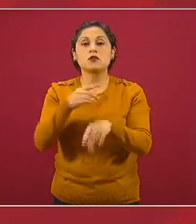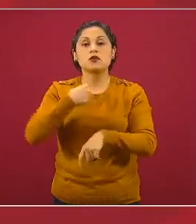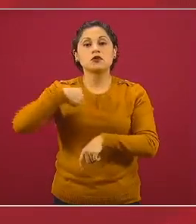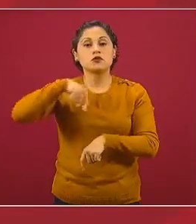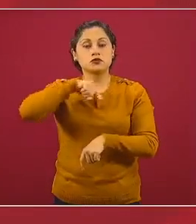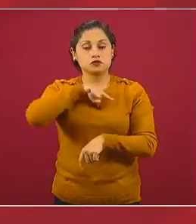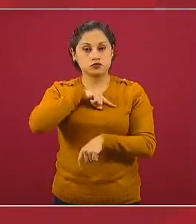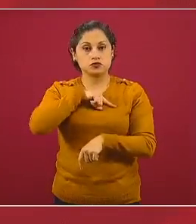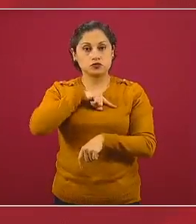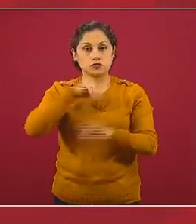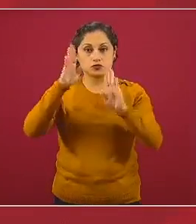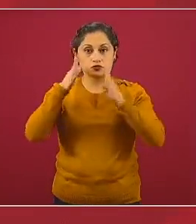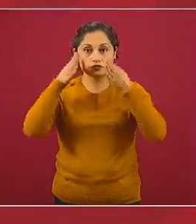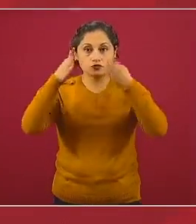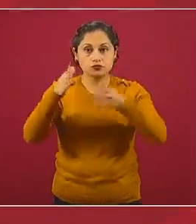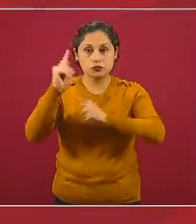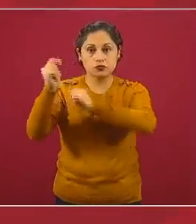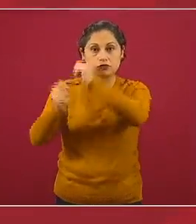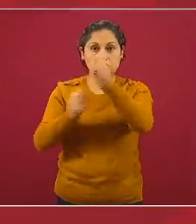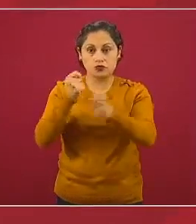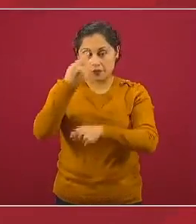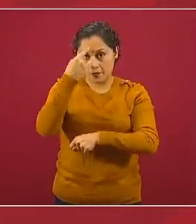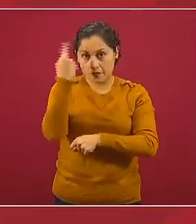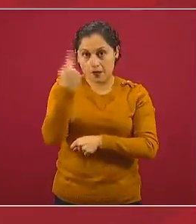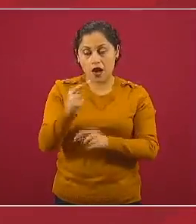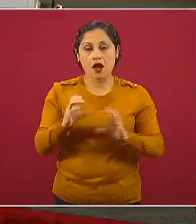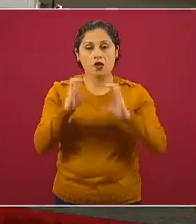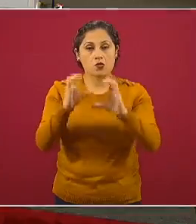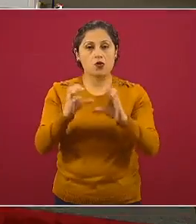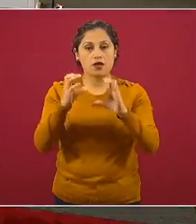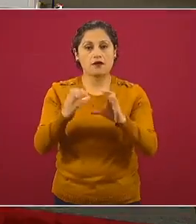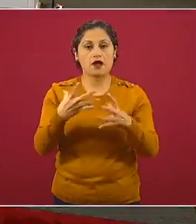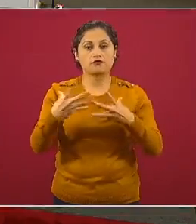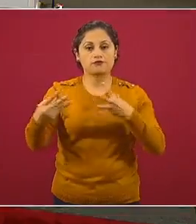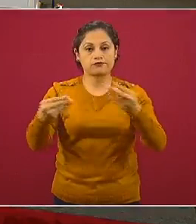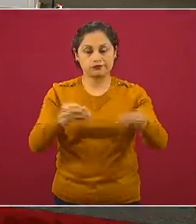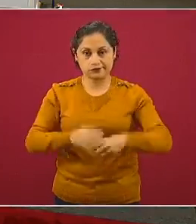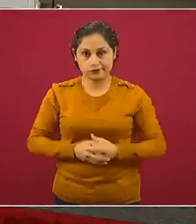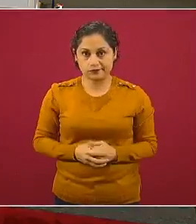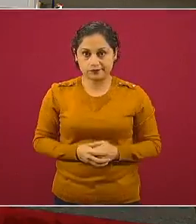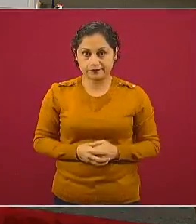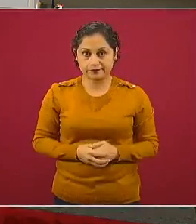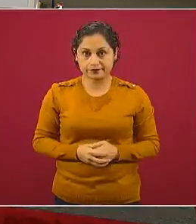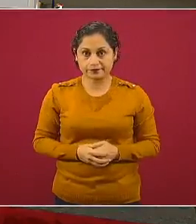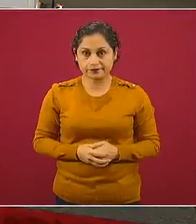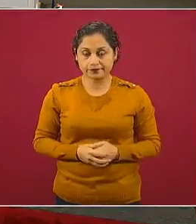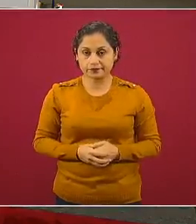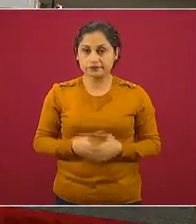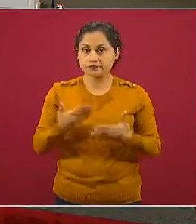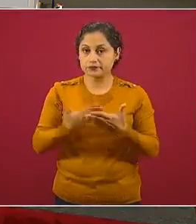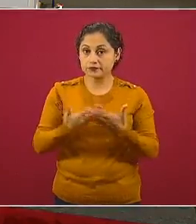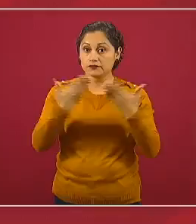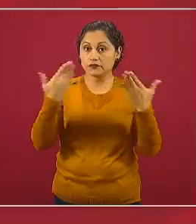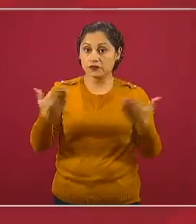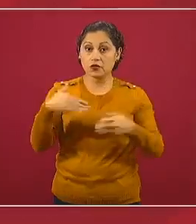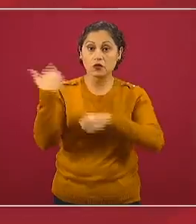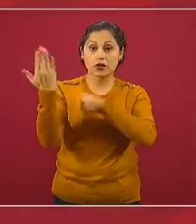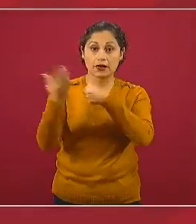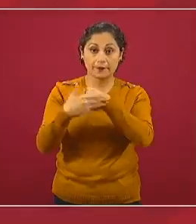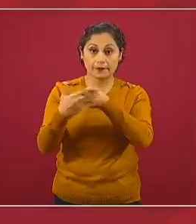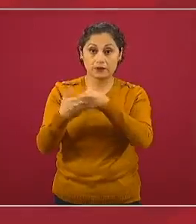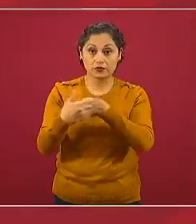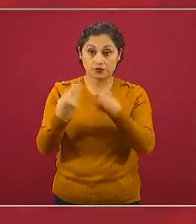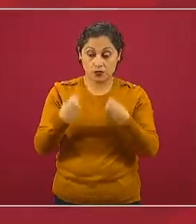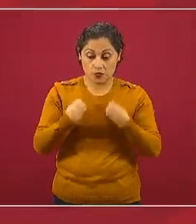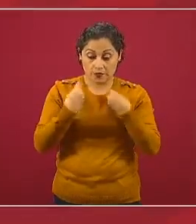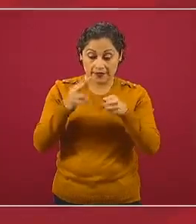sector turístico en el control de la epidemia, y a su vez ahorita rumbo al momento de nueva normalidad,